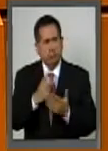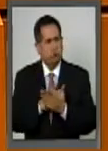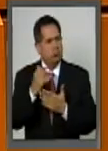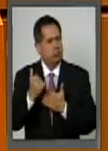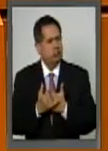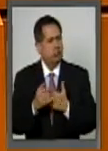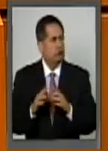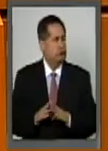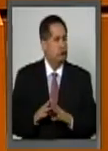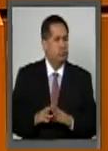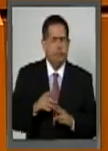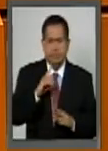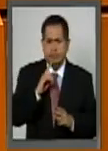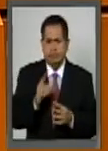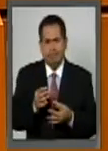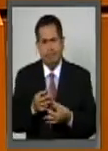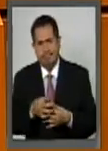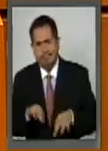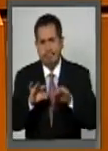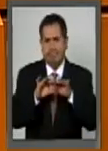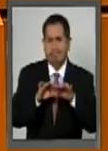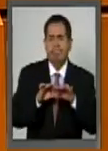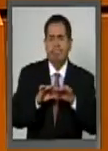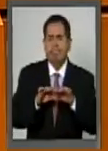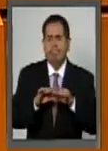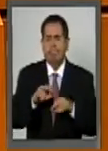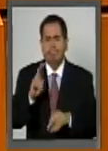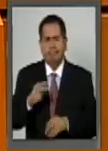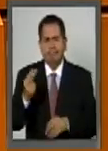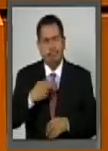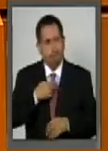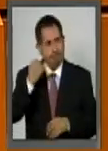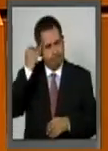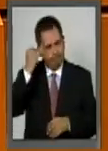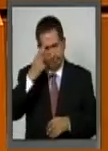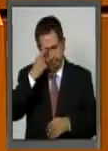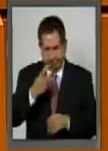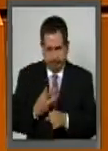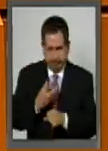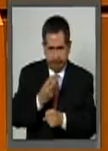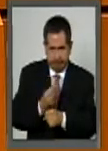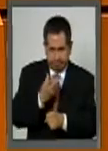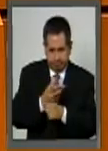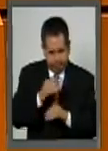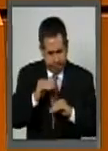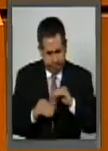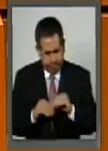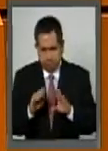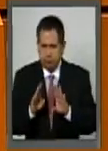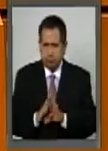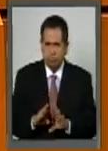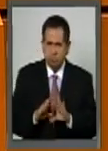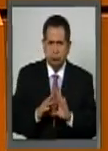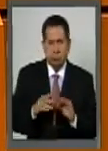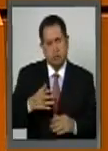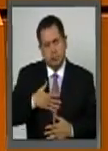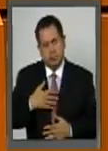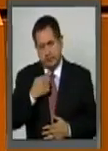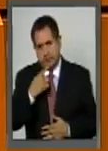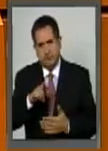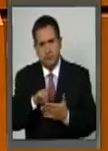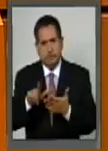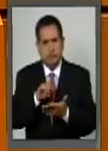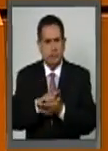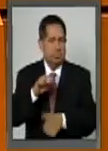proyecto fundamental en la idea de actualizar la disposición, me refiero a la Ley